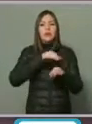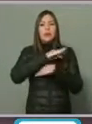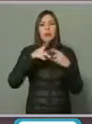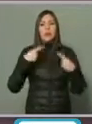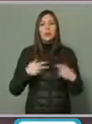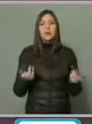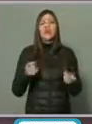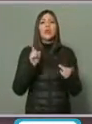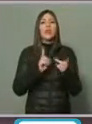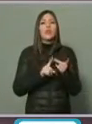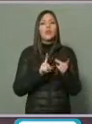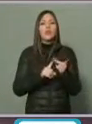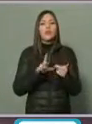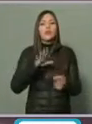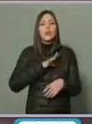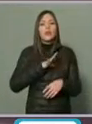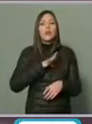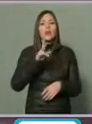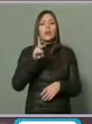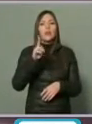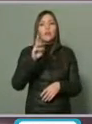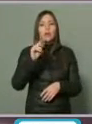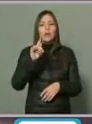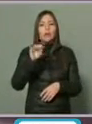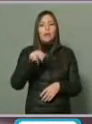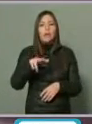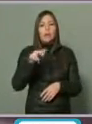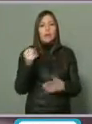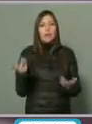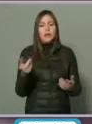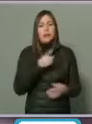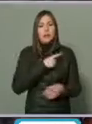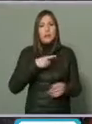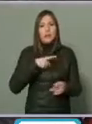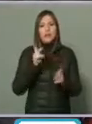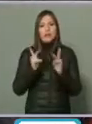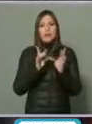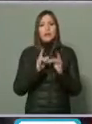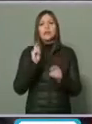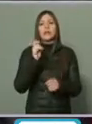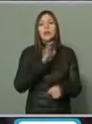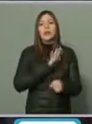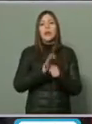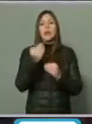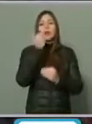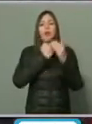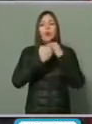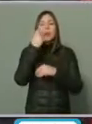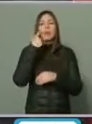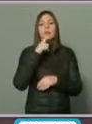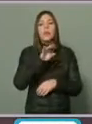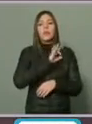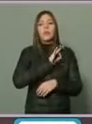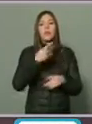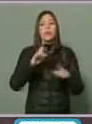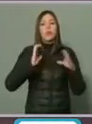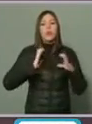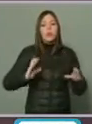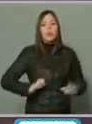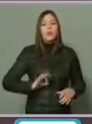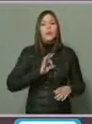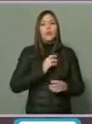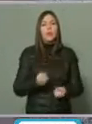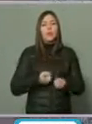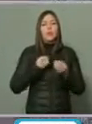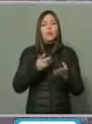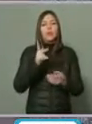es ¿en dónde pueden encontrar las proteínas, Alicia? Entonces, pues hay que platicarles en qué alimentos tienen que comer pues para que su cuerpo reciba